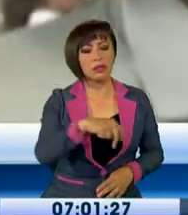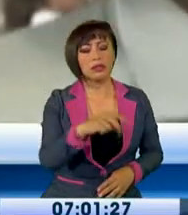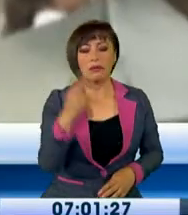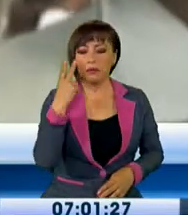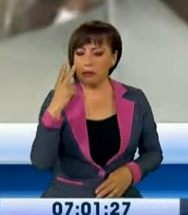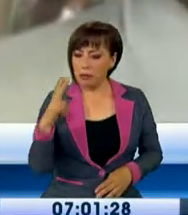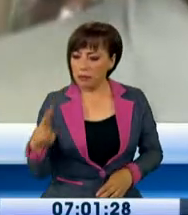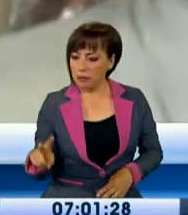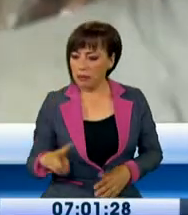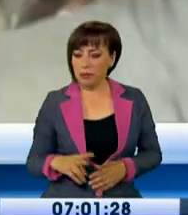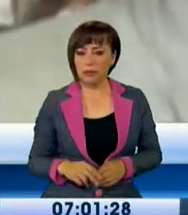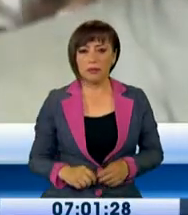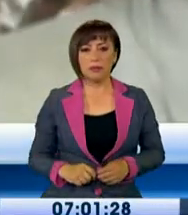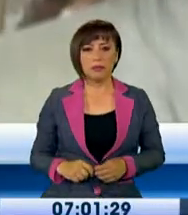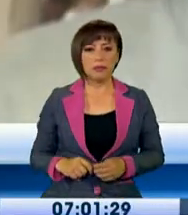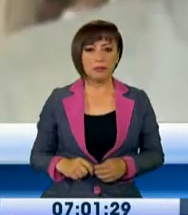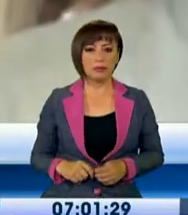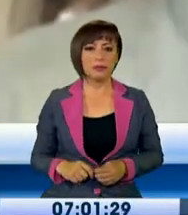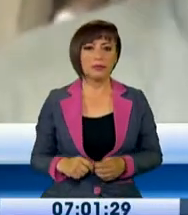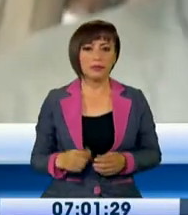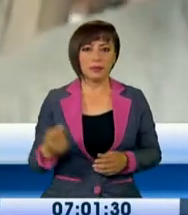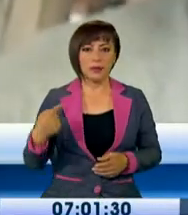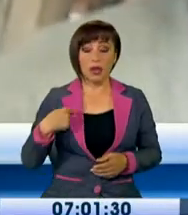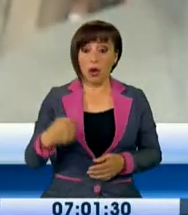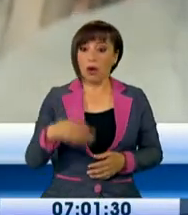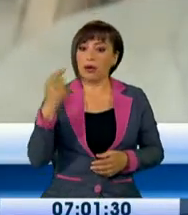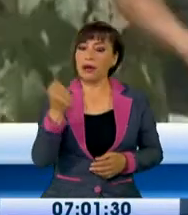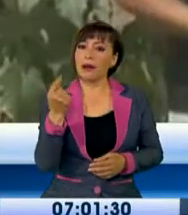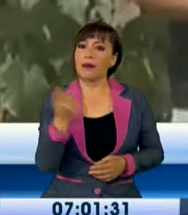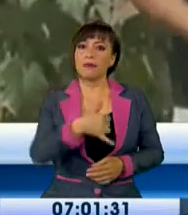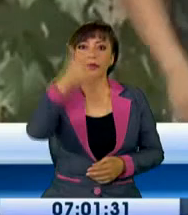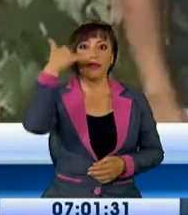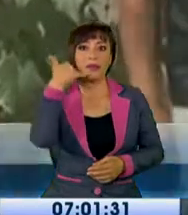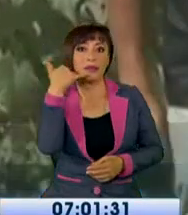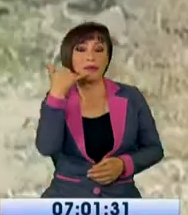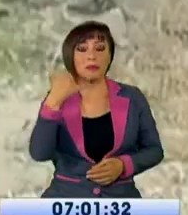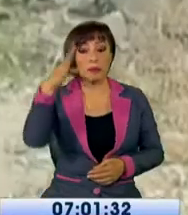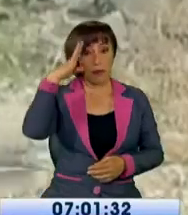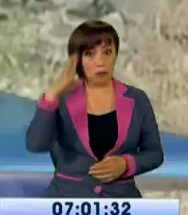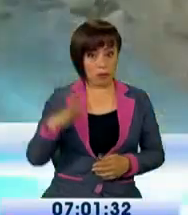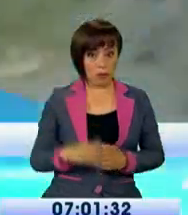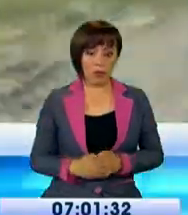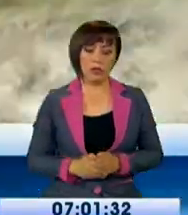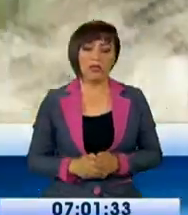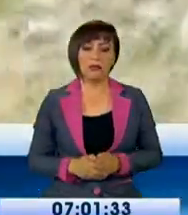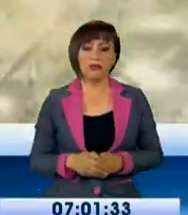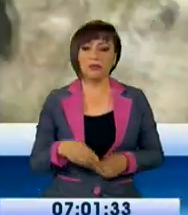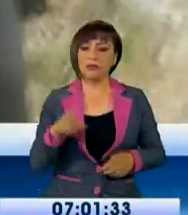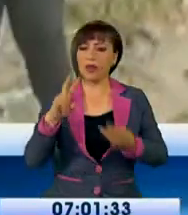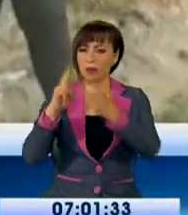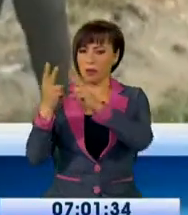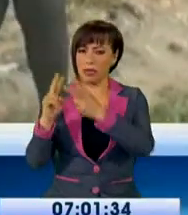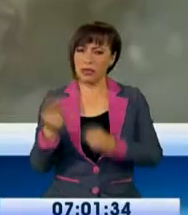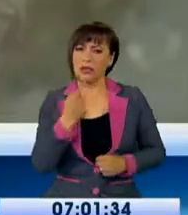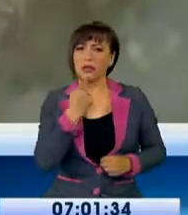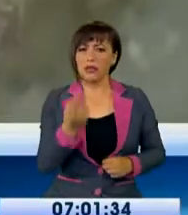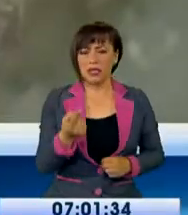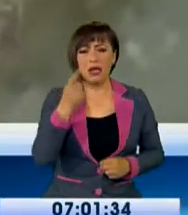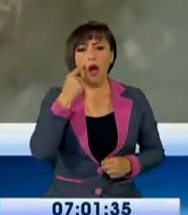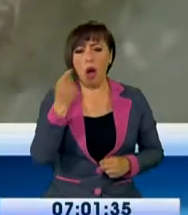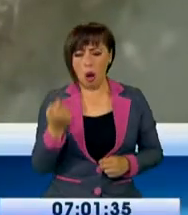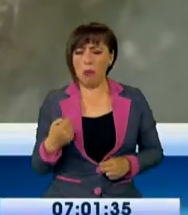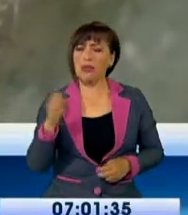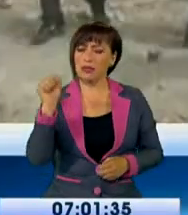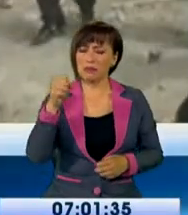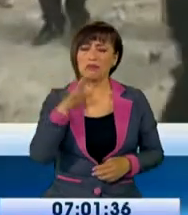llamé al jefe, porque él es el jefe de nosotros, para ver qué hace. Y él cogí, llamó a la policía, llamaron a mí. Según los moradores del sector, el ciudadano frecuentaba esta